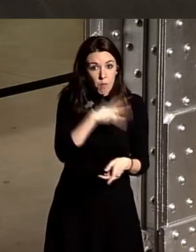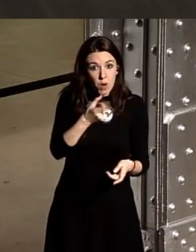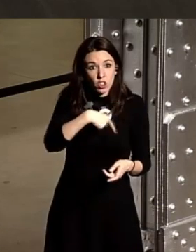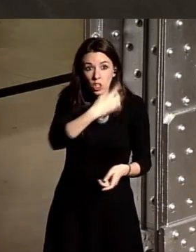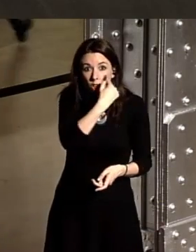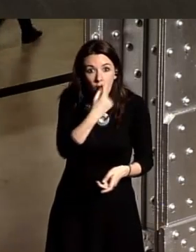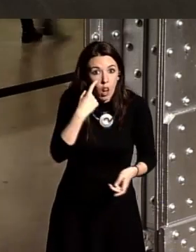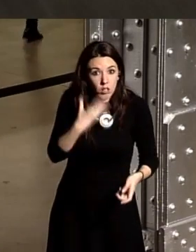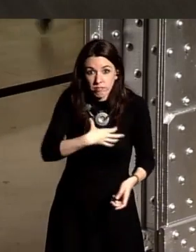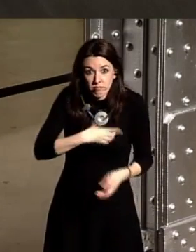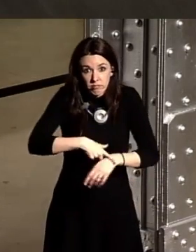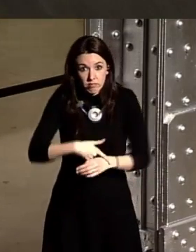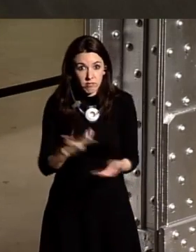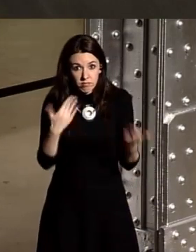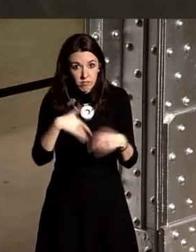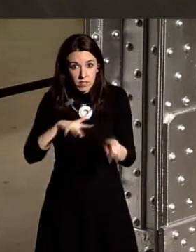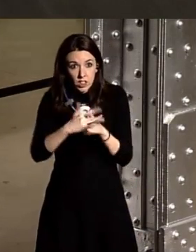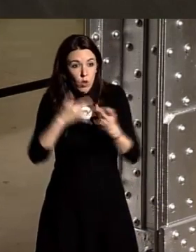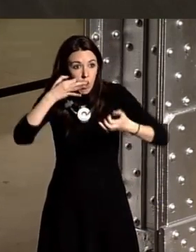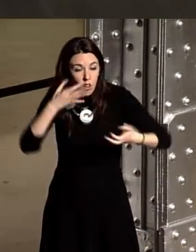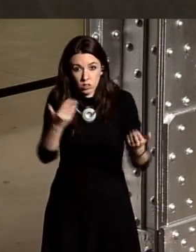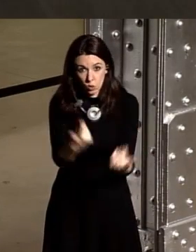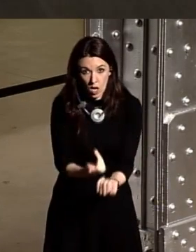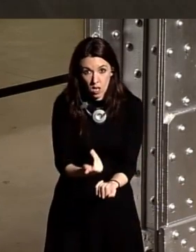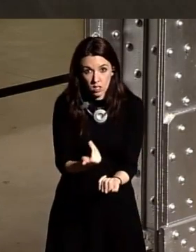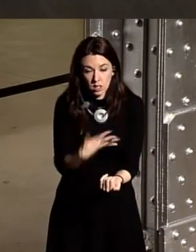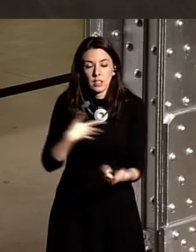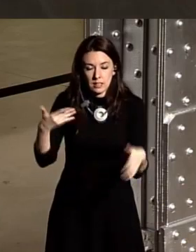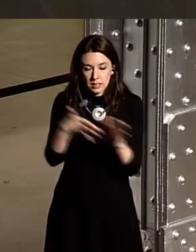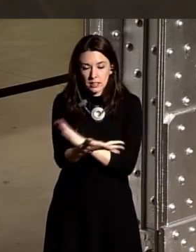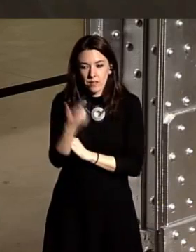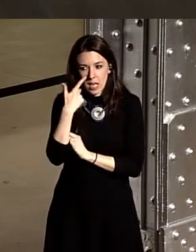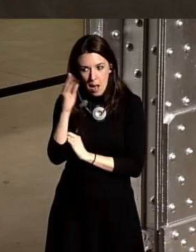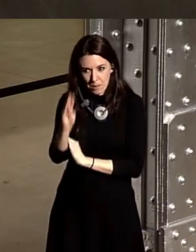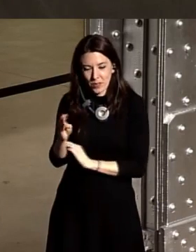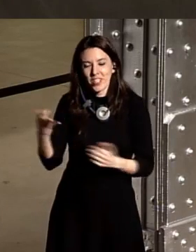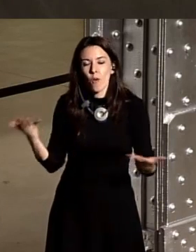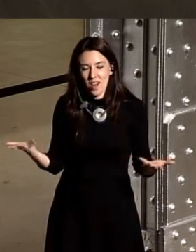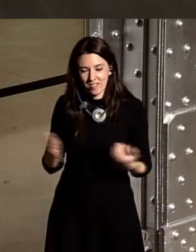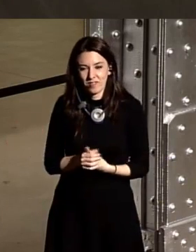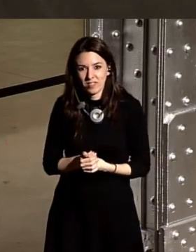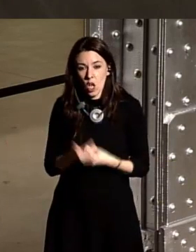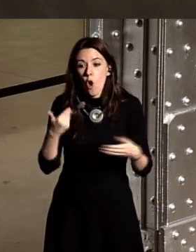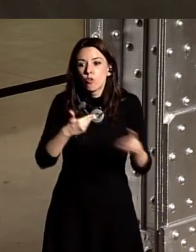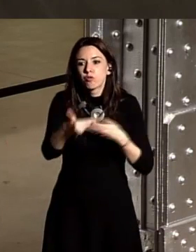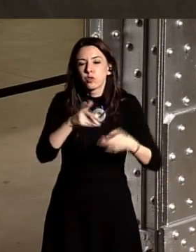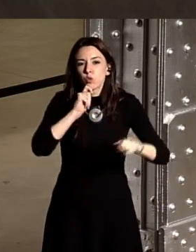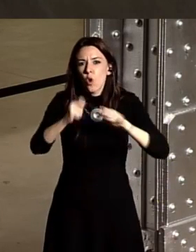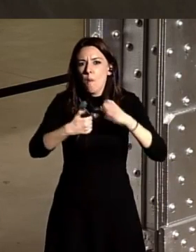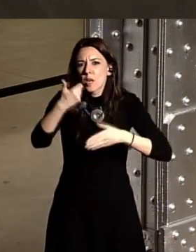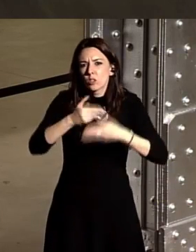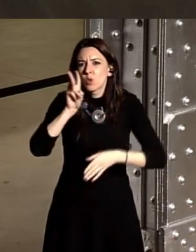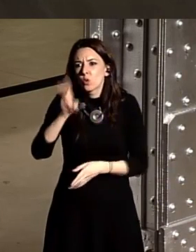mismos la situación real. ¿Qué quiero preguntarte con esto? ¿Cómo ves el futuro del periodismo y por